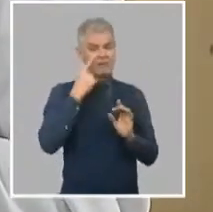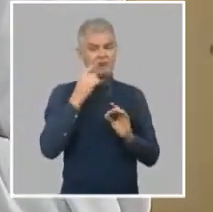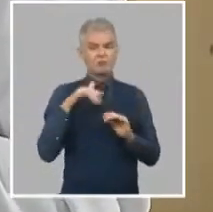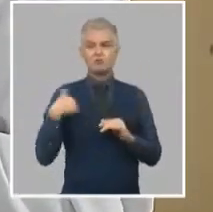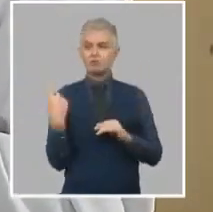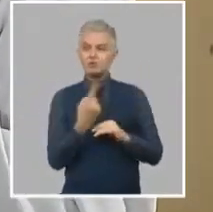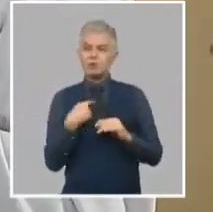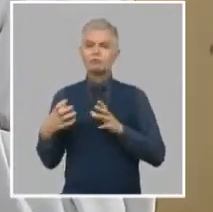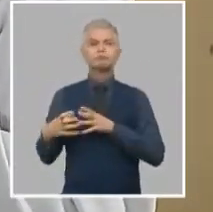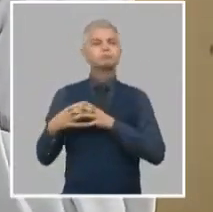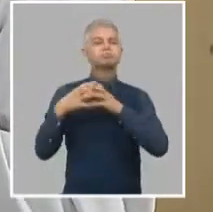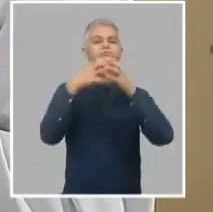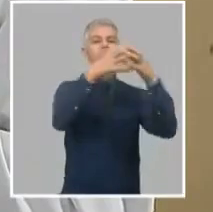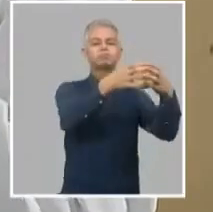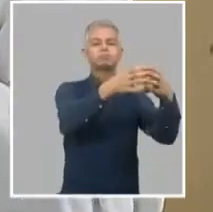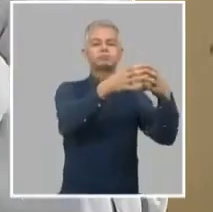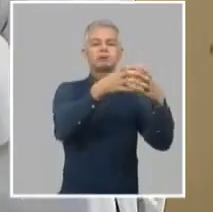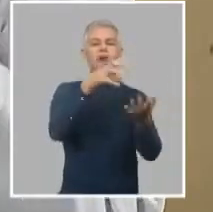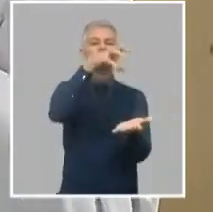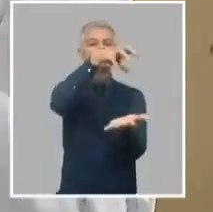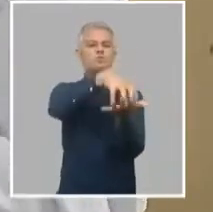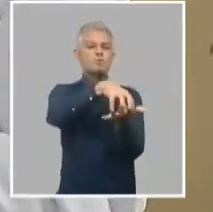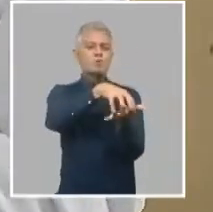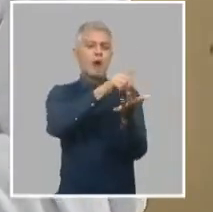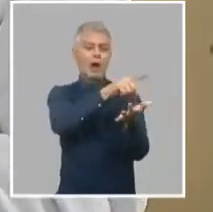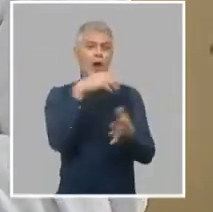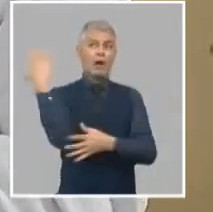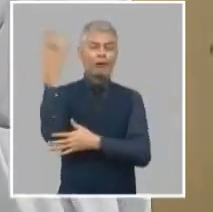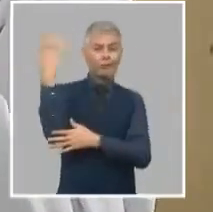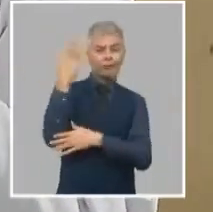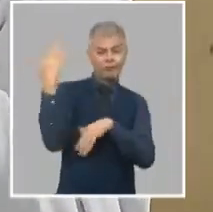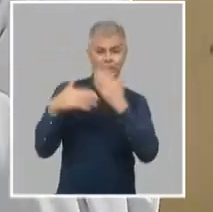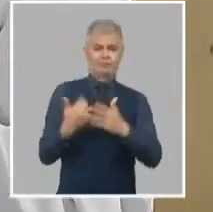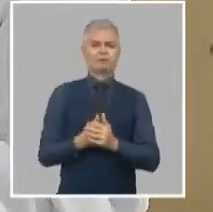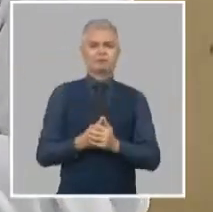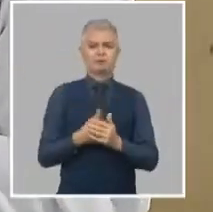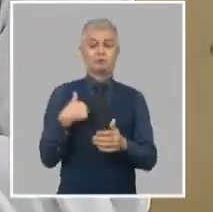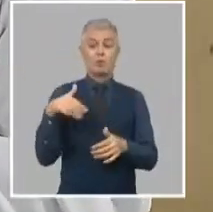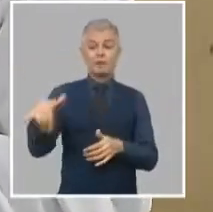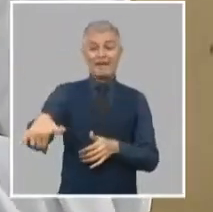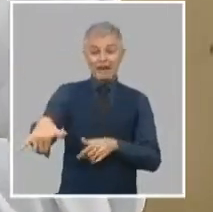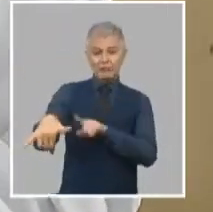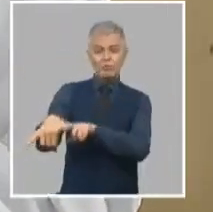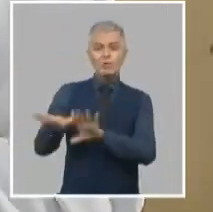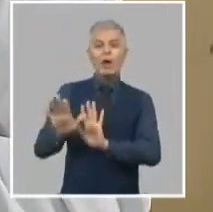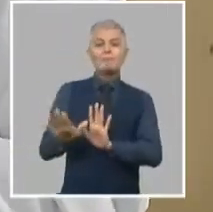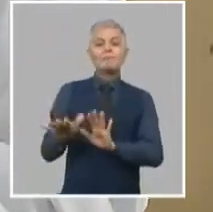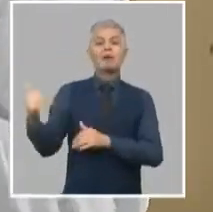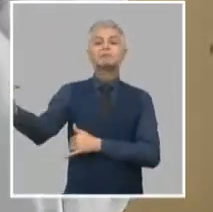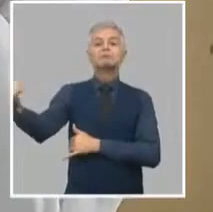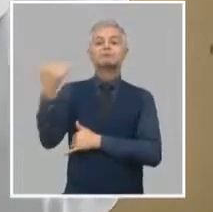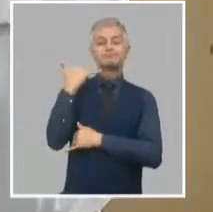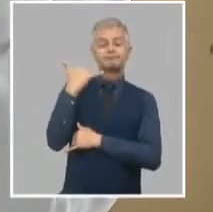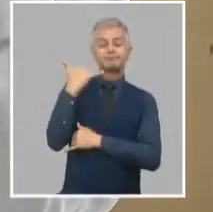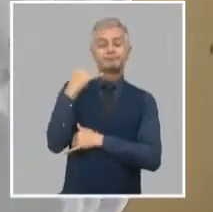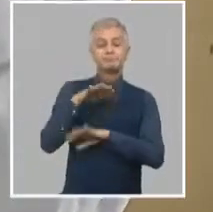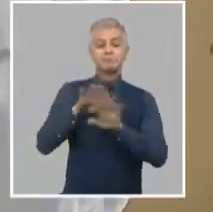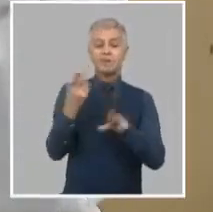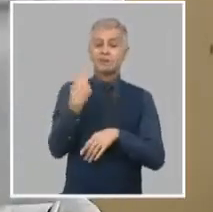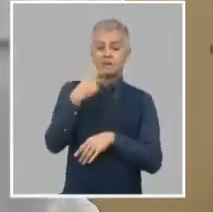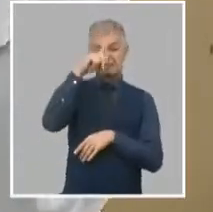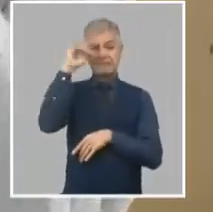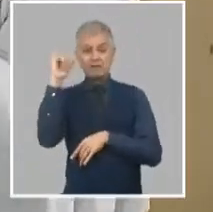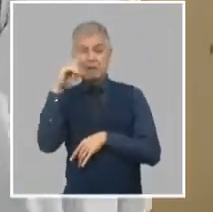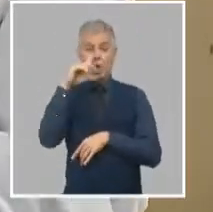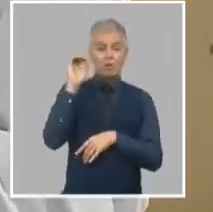para ir a New Orleans. Y este teléfono es para comunicarme y estoy esperando la información del que era entonces representante de